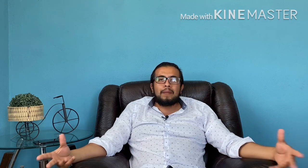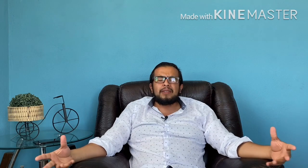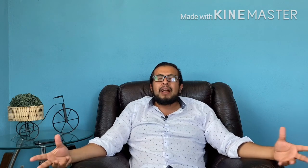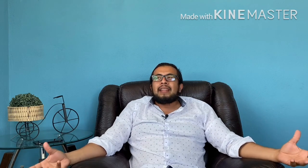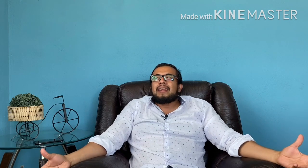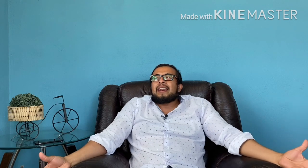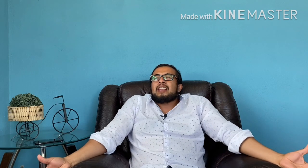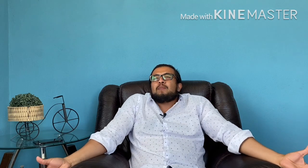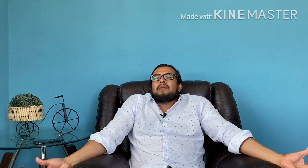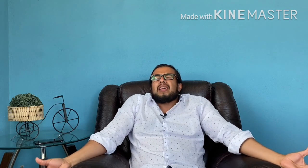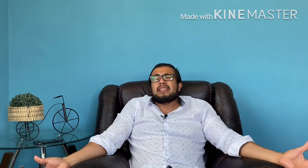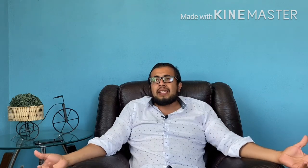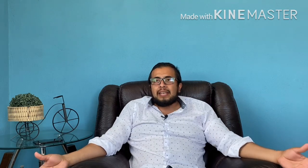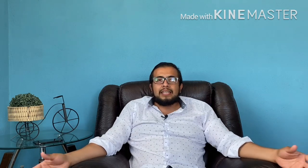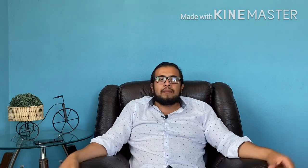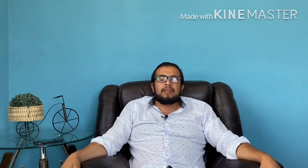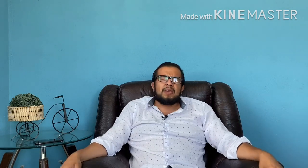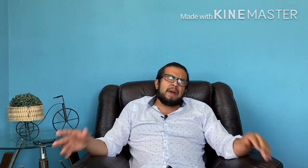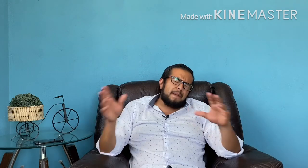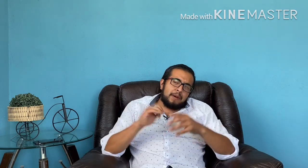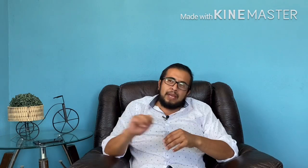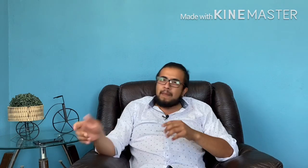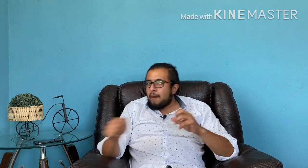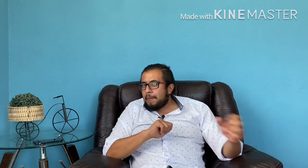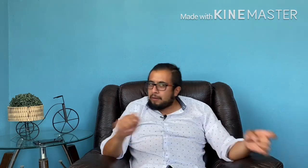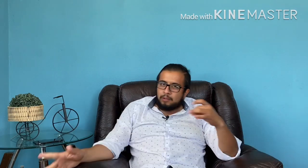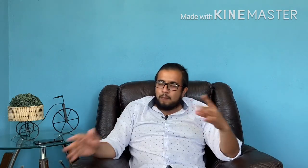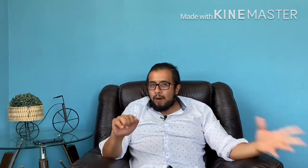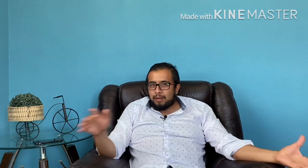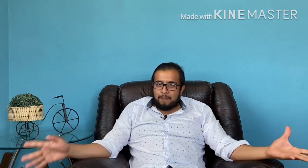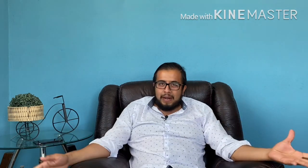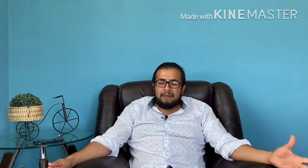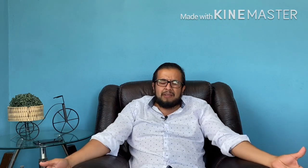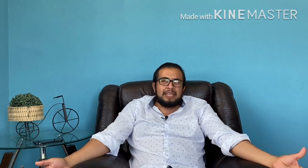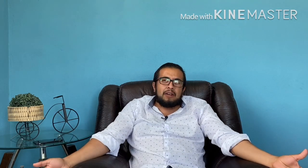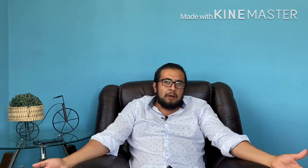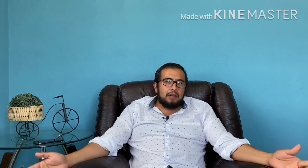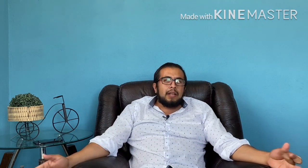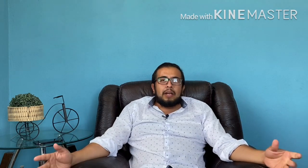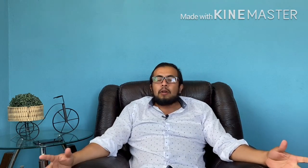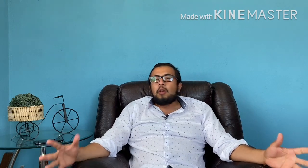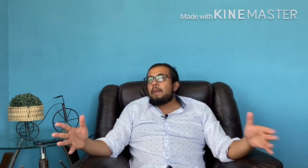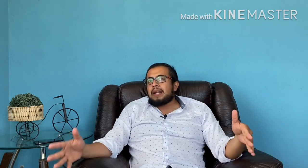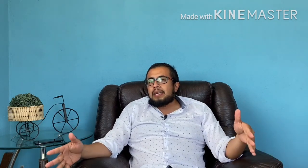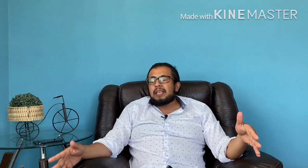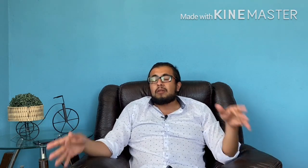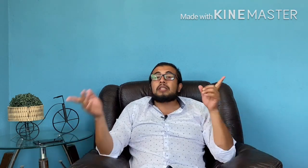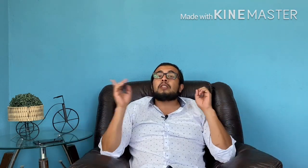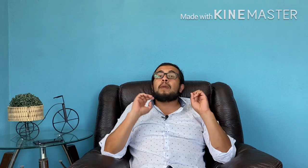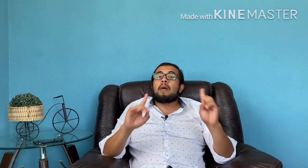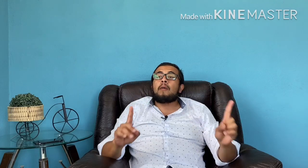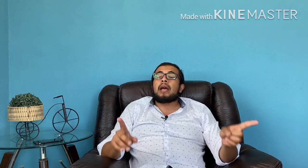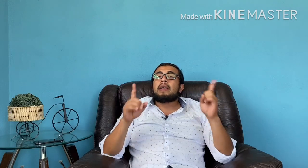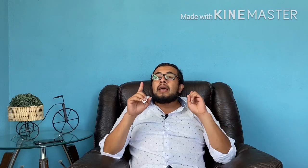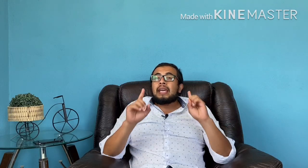No podemos responder así, casi que hace falta decir, bueno, pero ¿quién me compra entonces un boleto para el avión? O sea, no, creo que no van así las